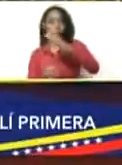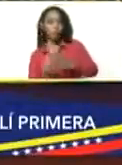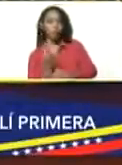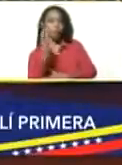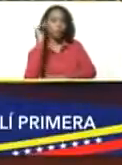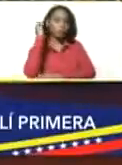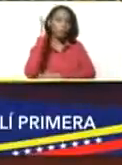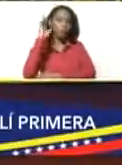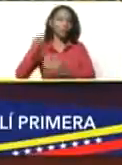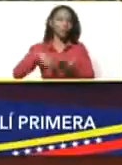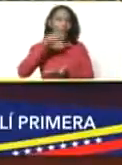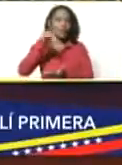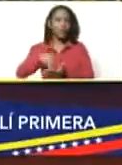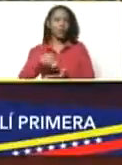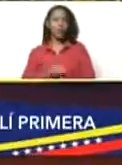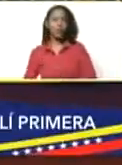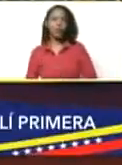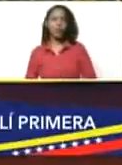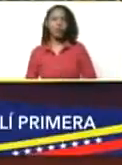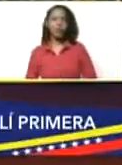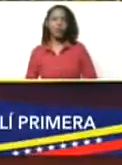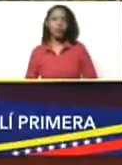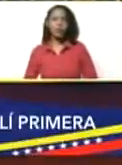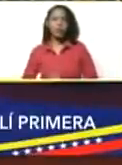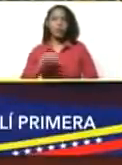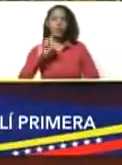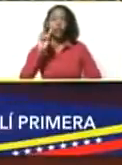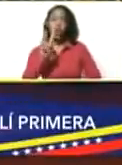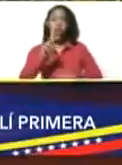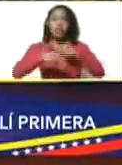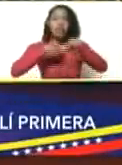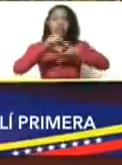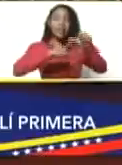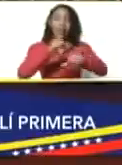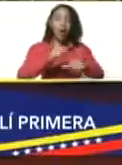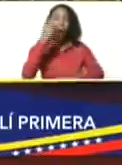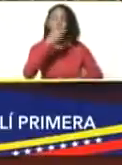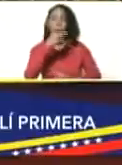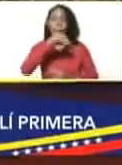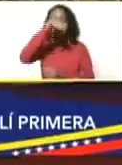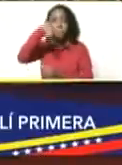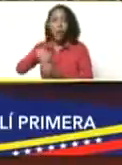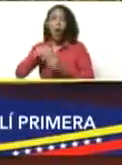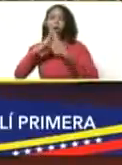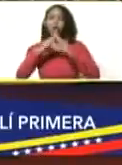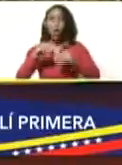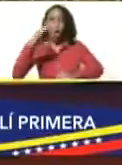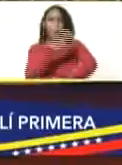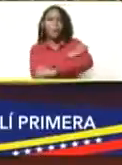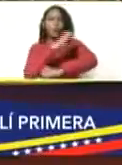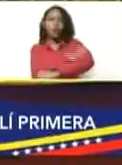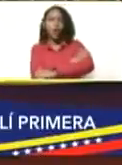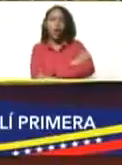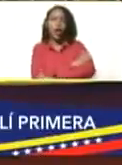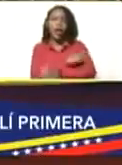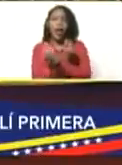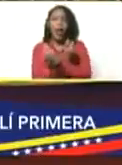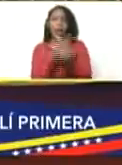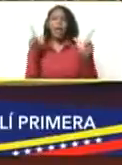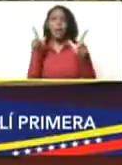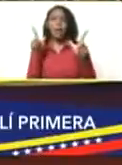Legislativo, que durante dos siglos habían sido ocupados por todas las oligarquías